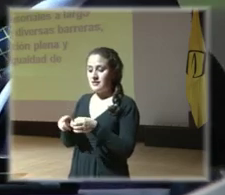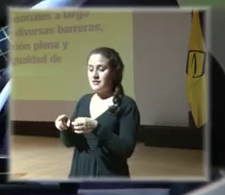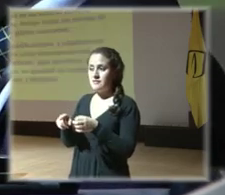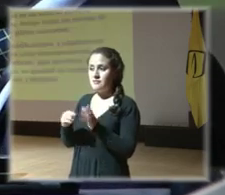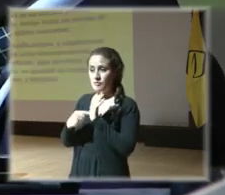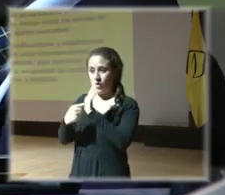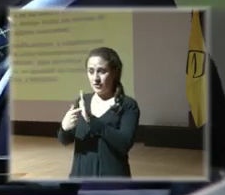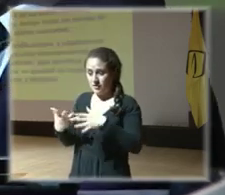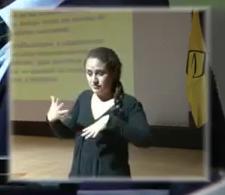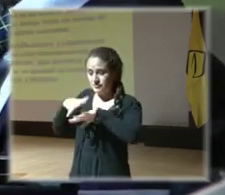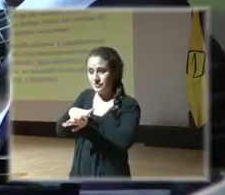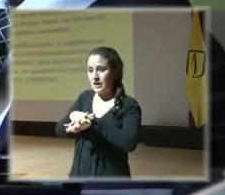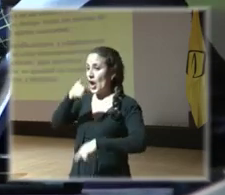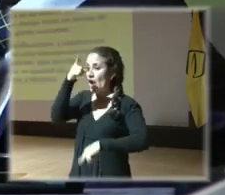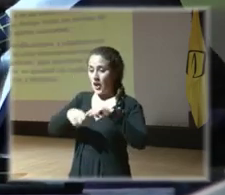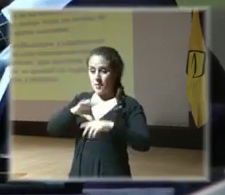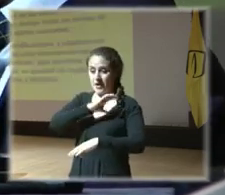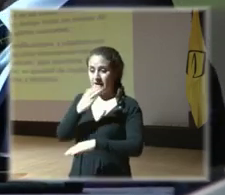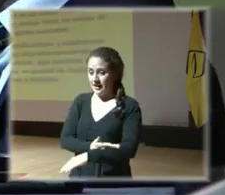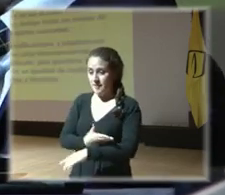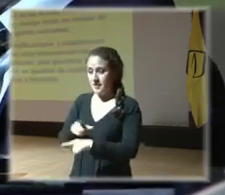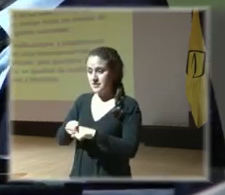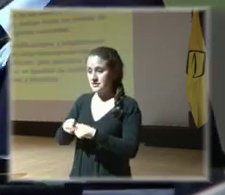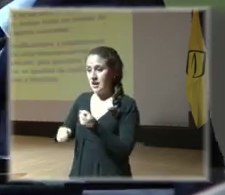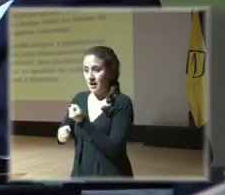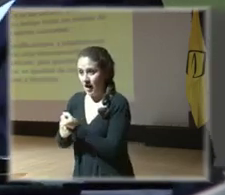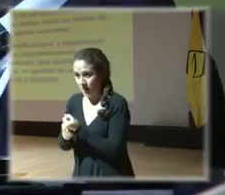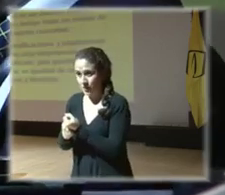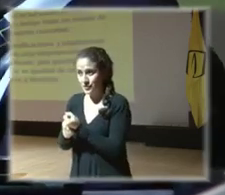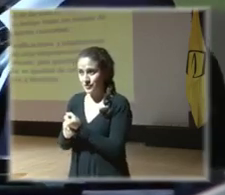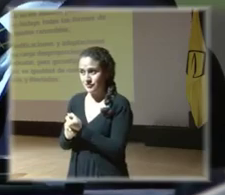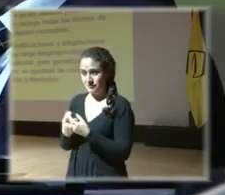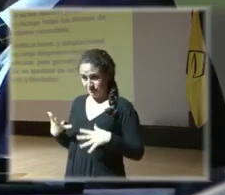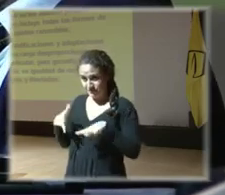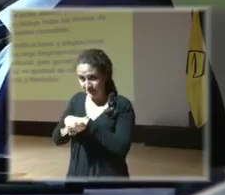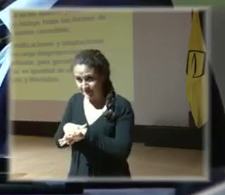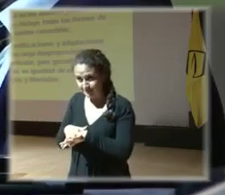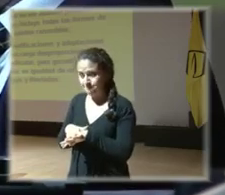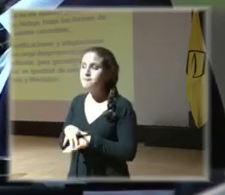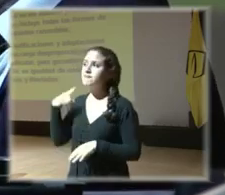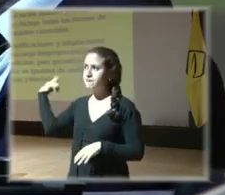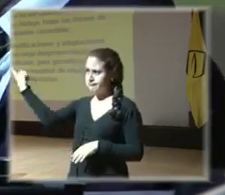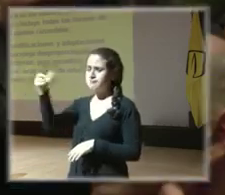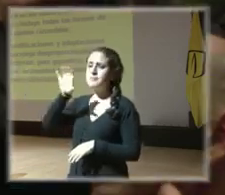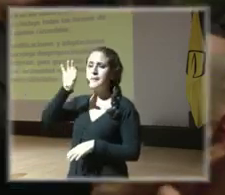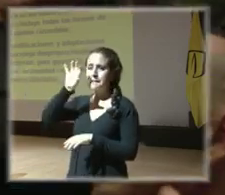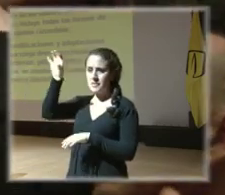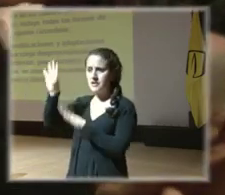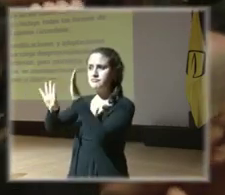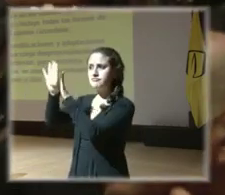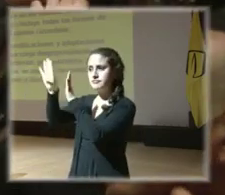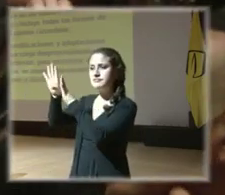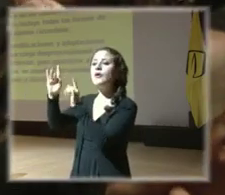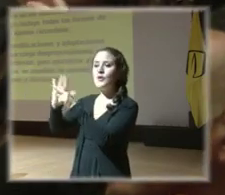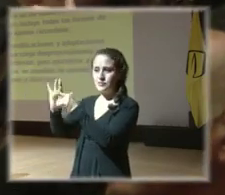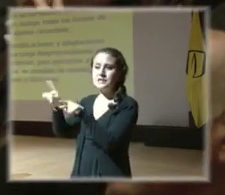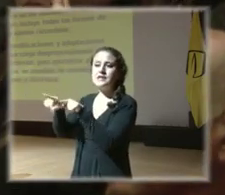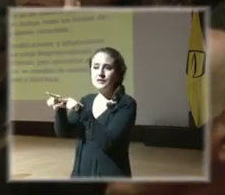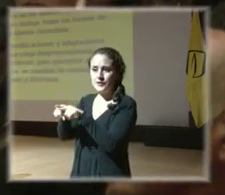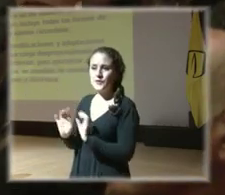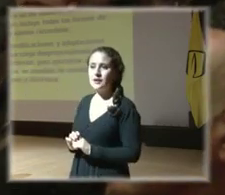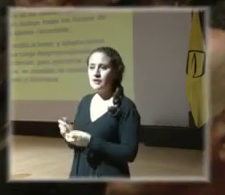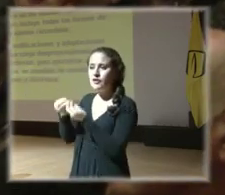apoyos? Y es un poco lo que sucede en la mayoría de los países más avanzados, donde han implementado sistemas